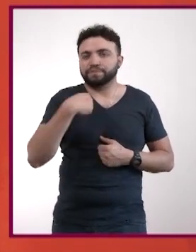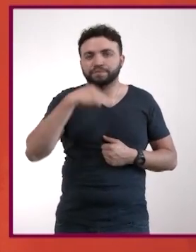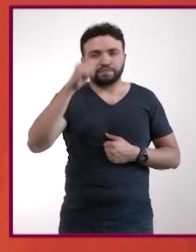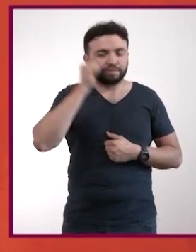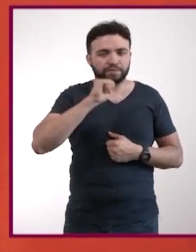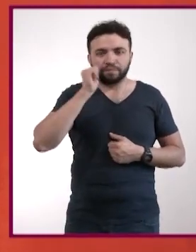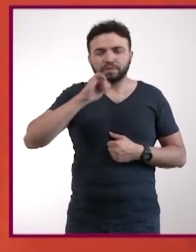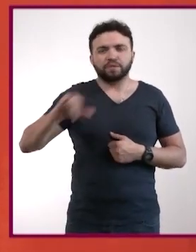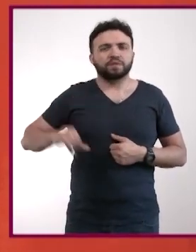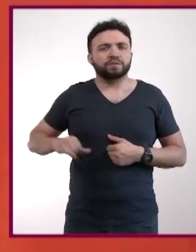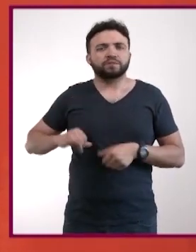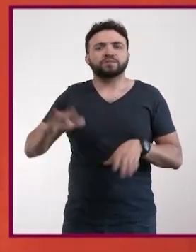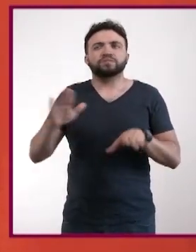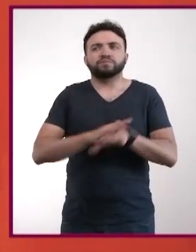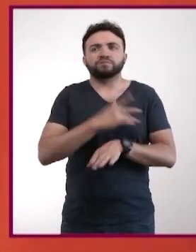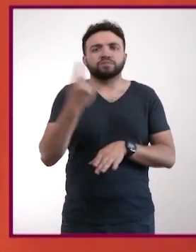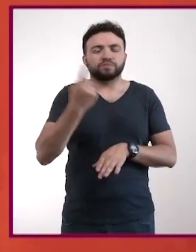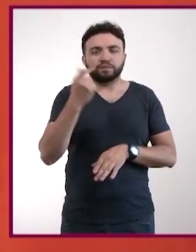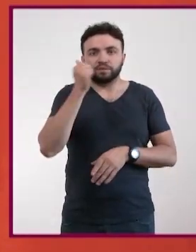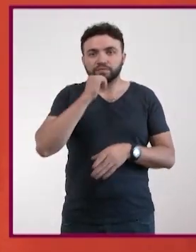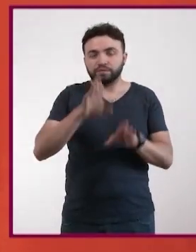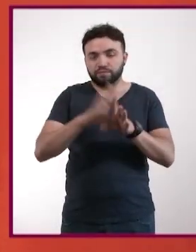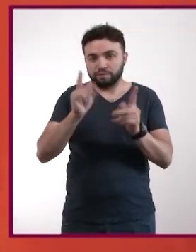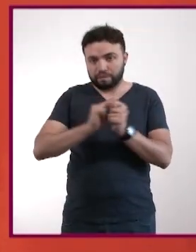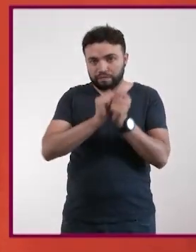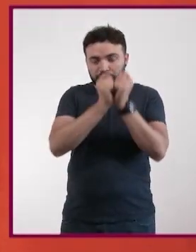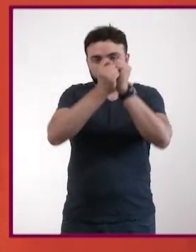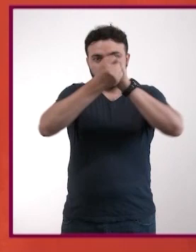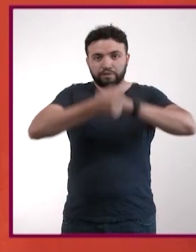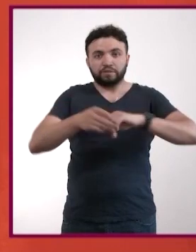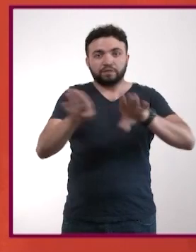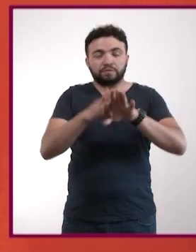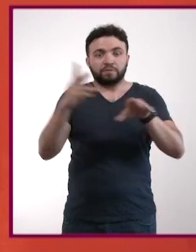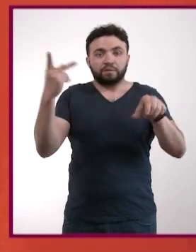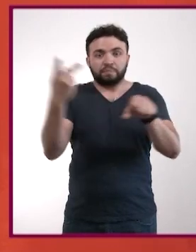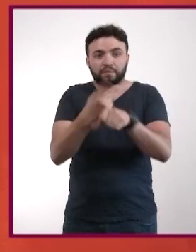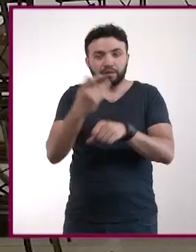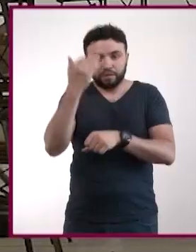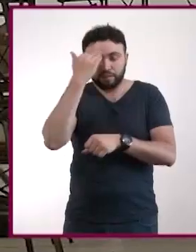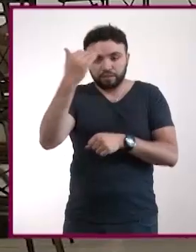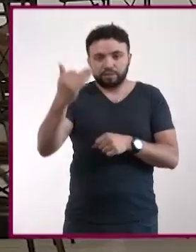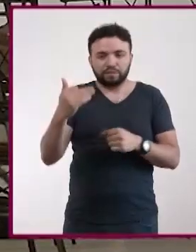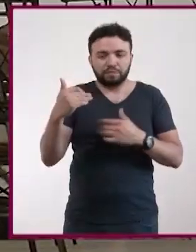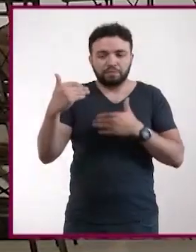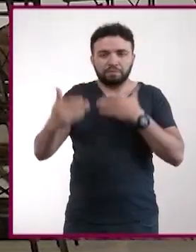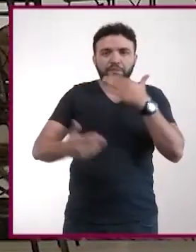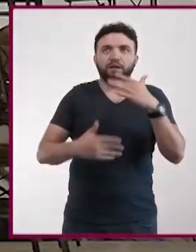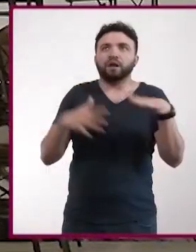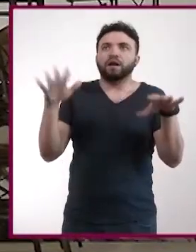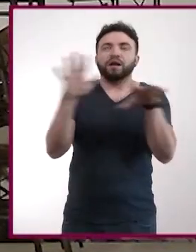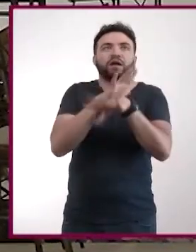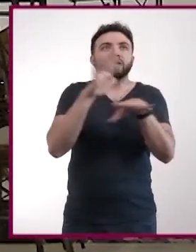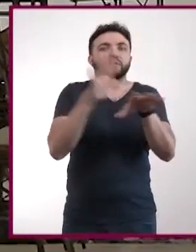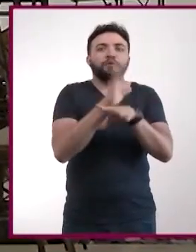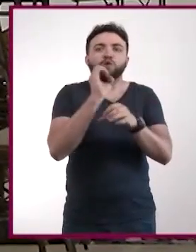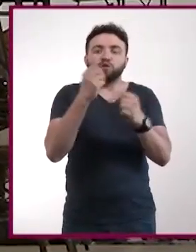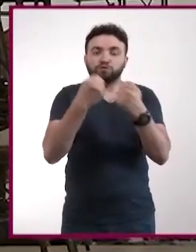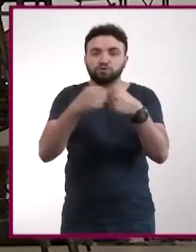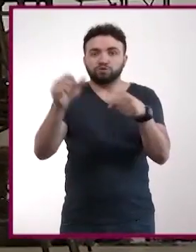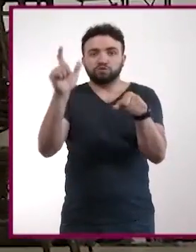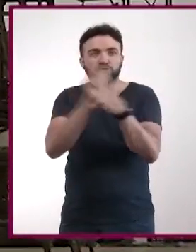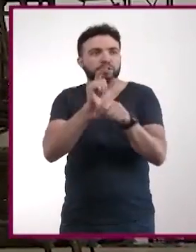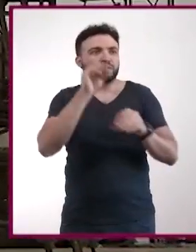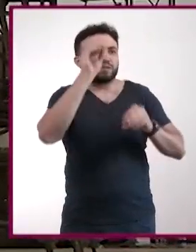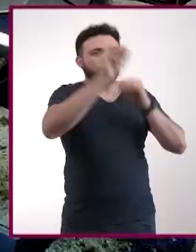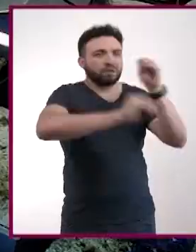porque justamente también se va transformando a través del paso del tiempo, ¿no? El paisaje, por el impacto social o